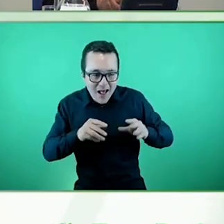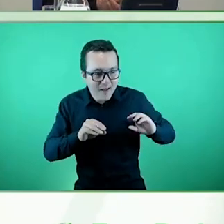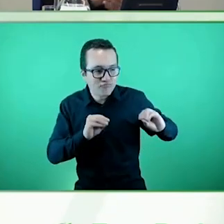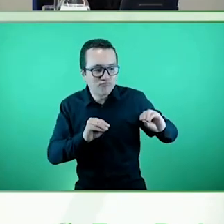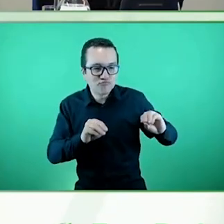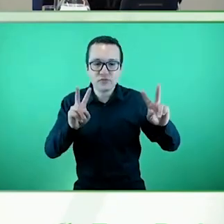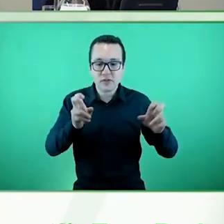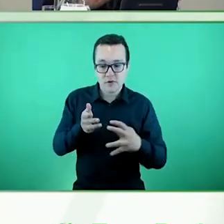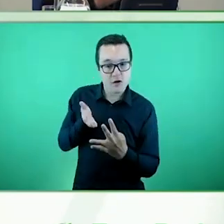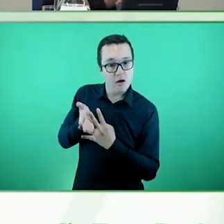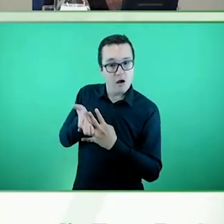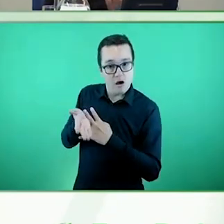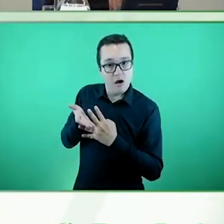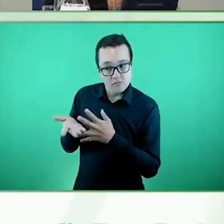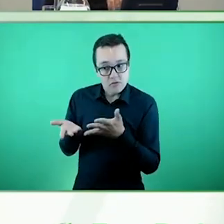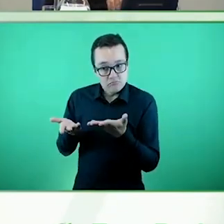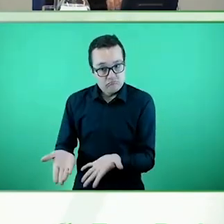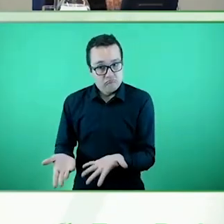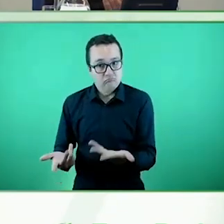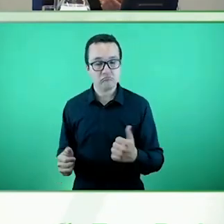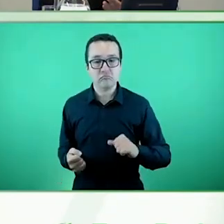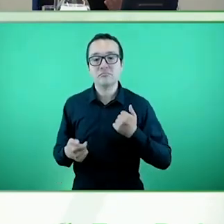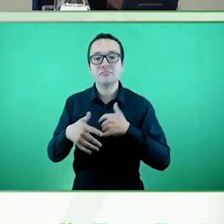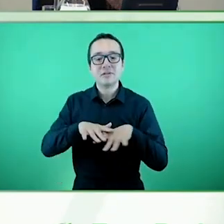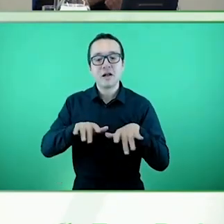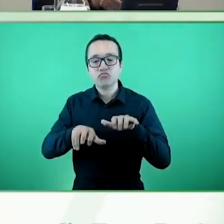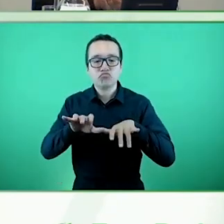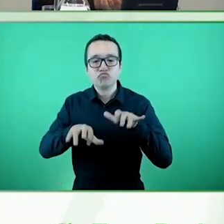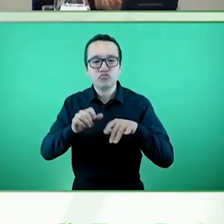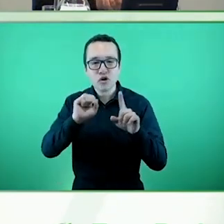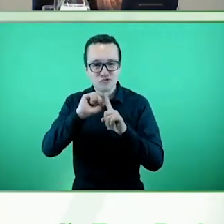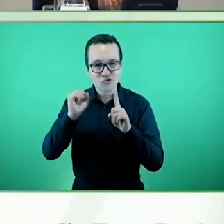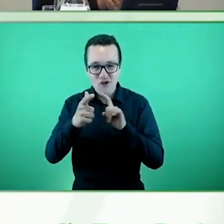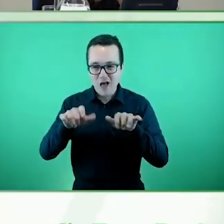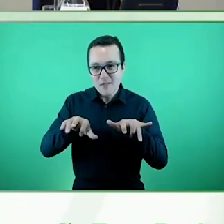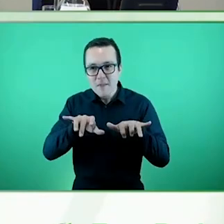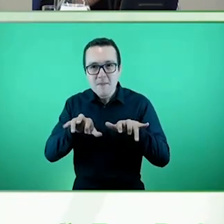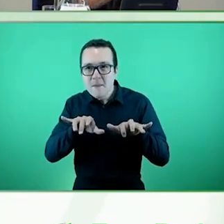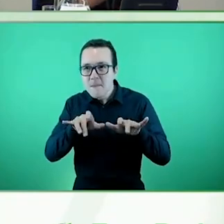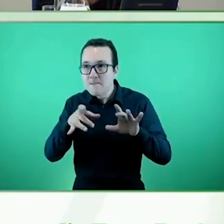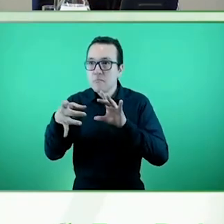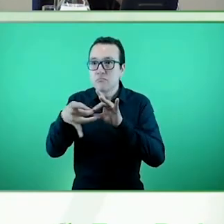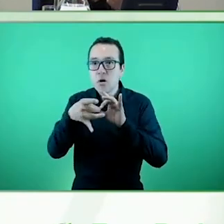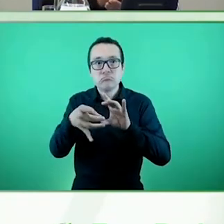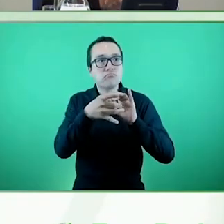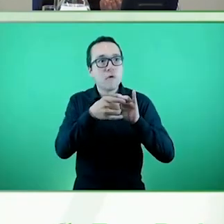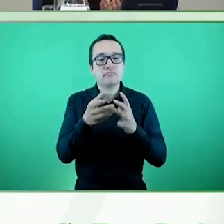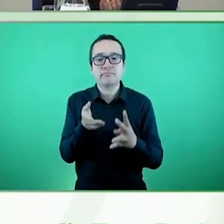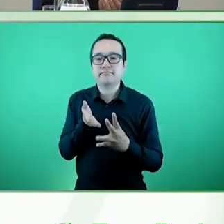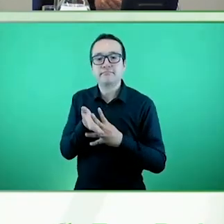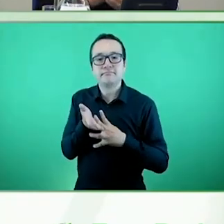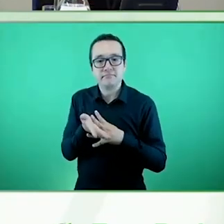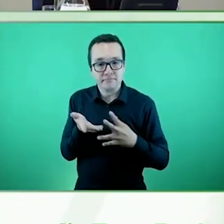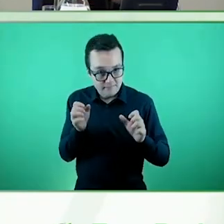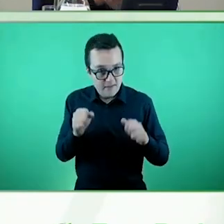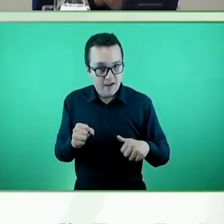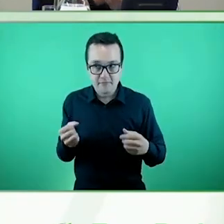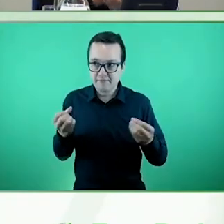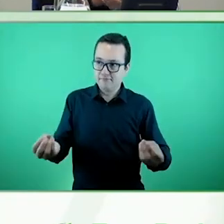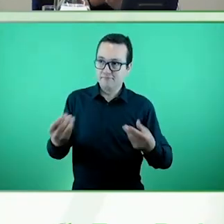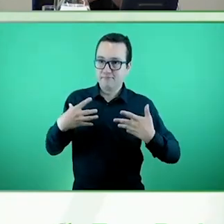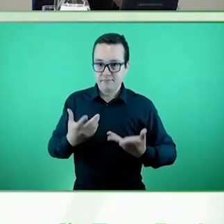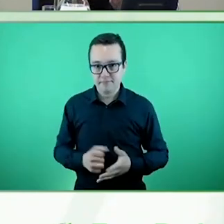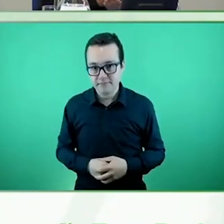sociales y pueda beneficiarse de este entorno, para que también podamos presentar desde la OIT qué